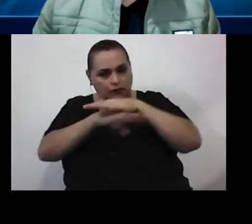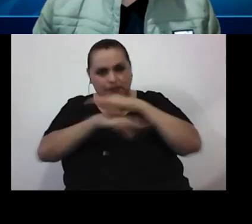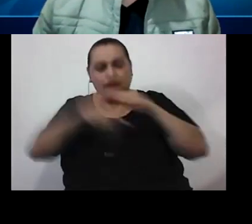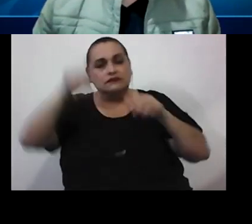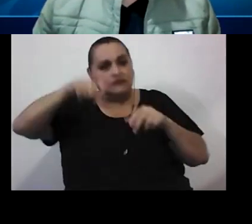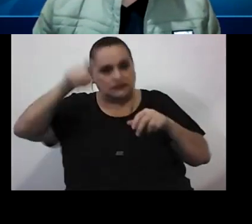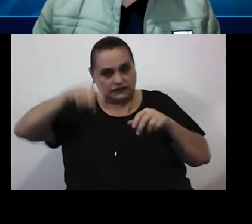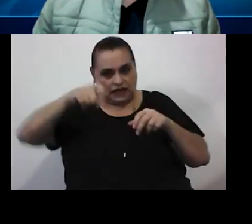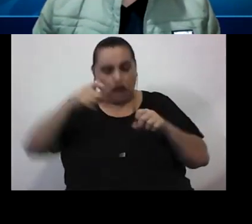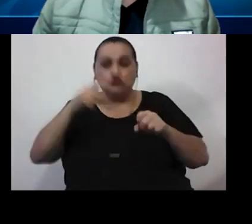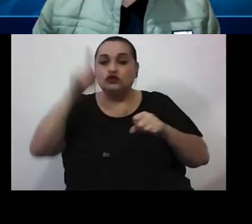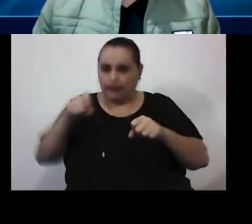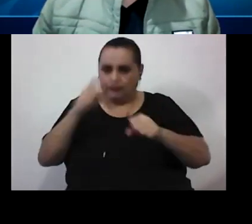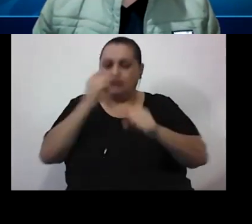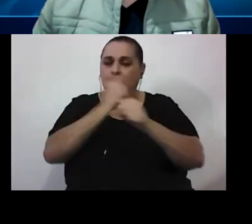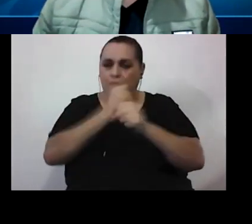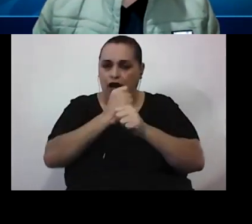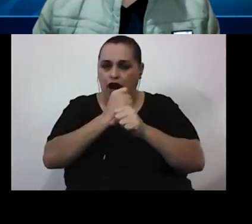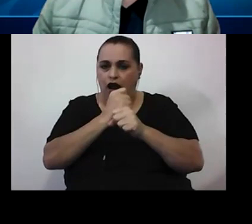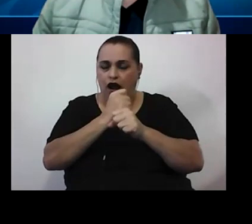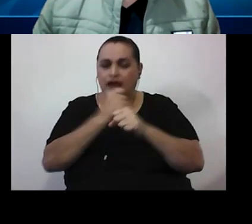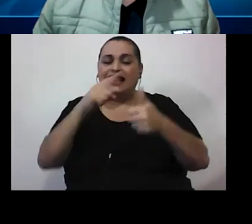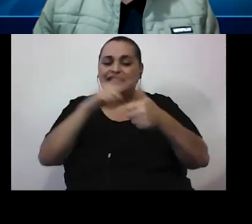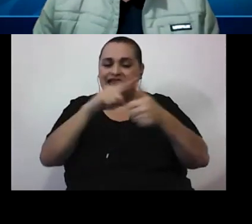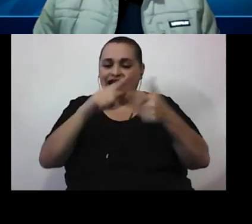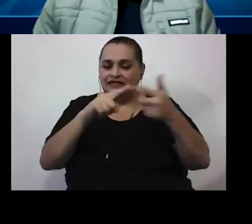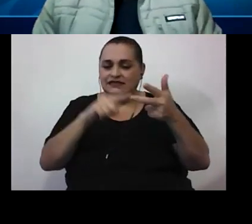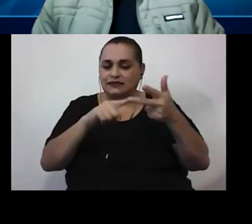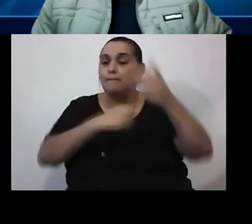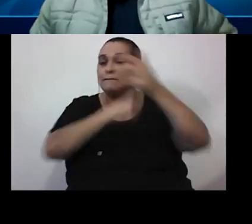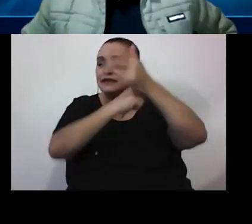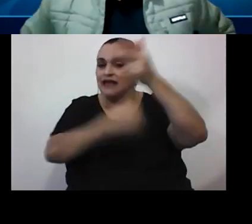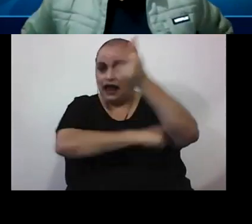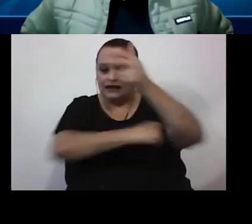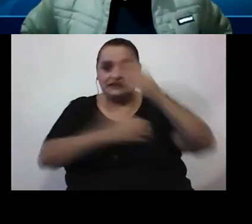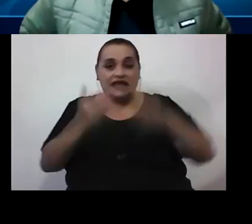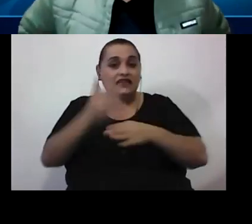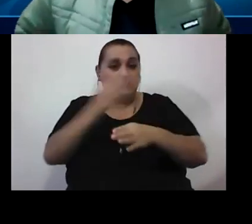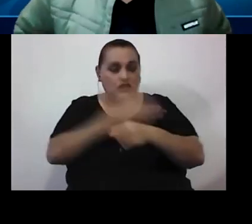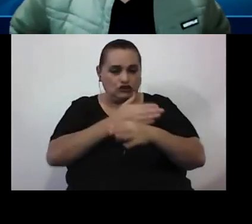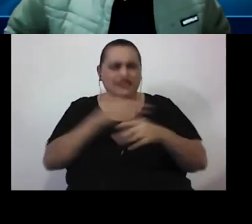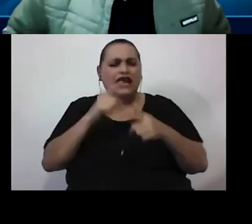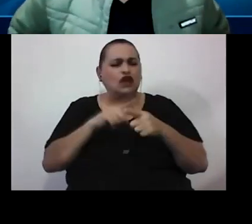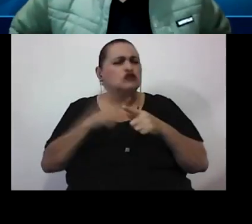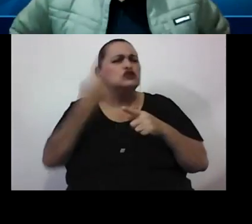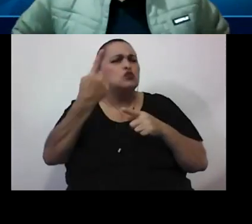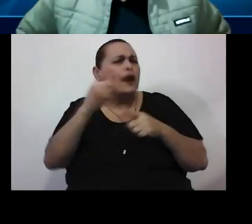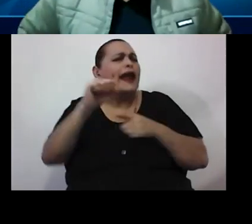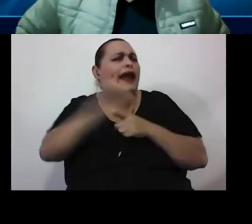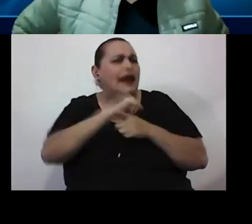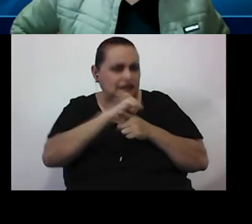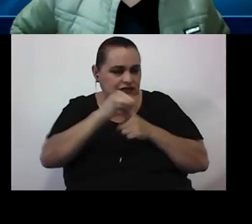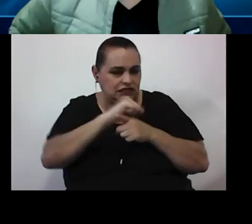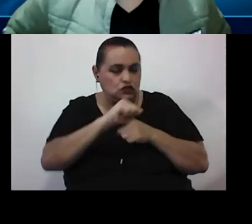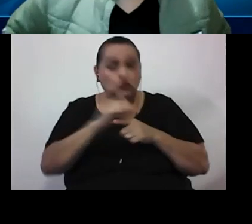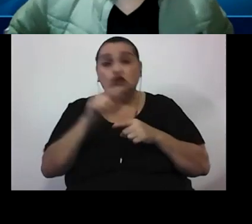necesarios trabajar, como los 3 pilares anteriores. Entonces, un ejercicio. Si usted